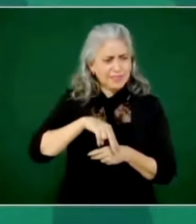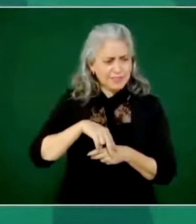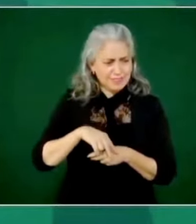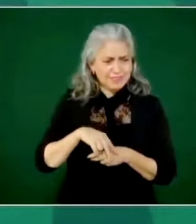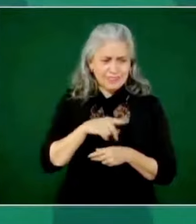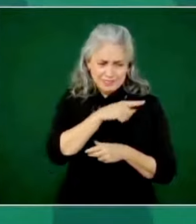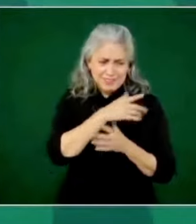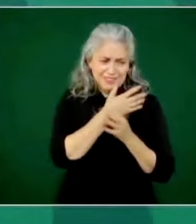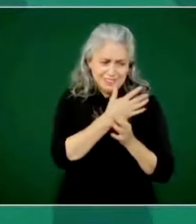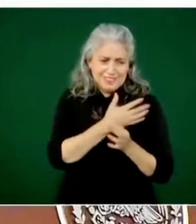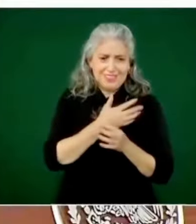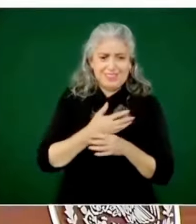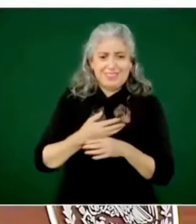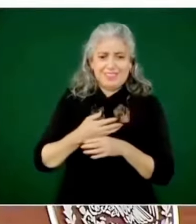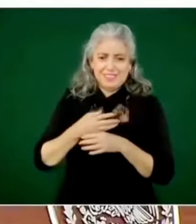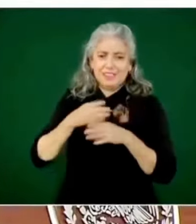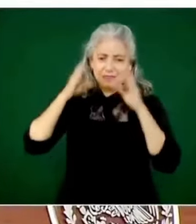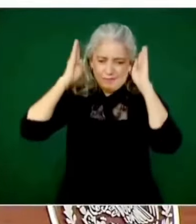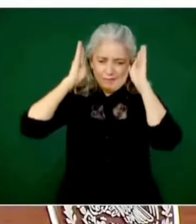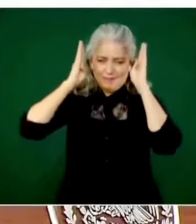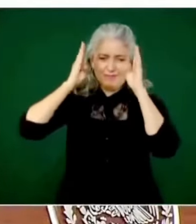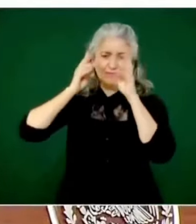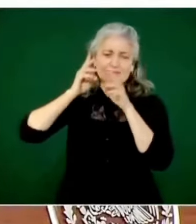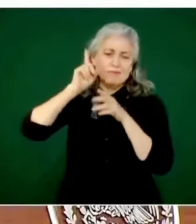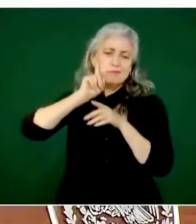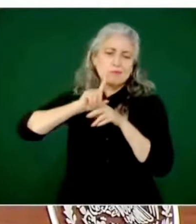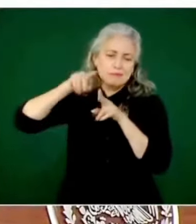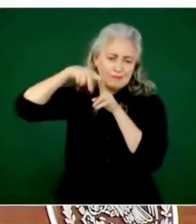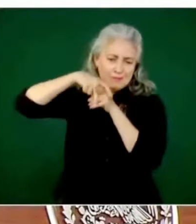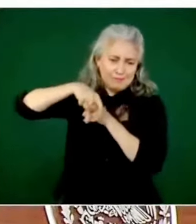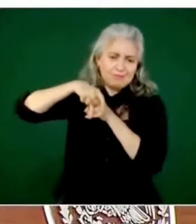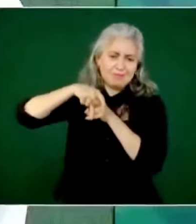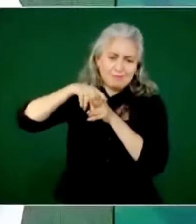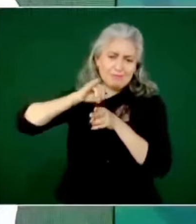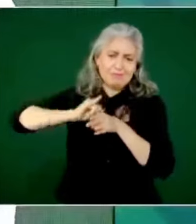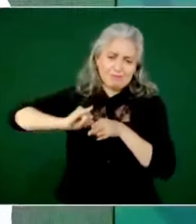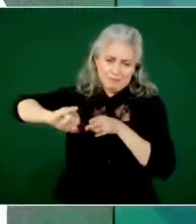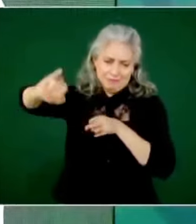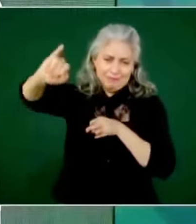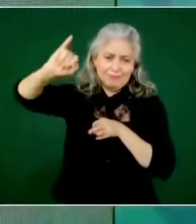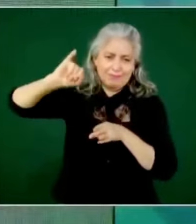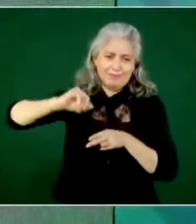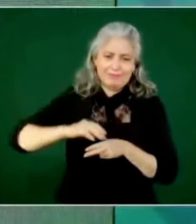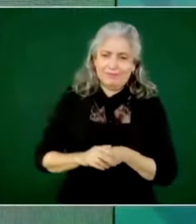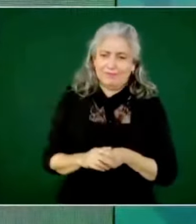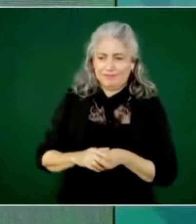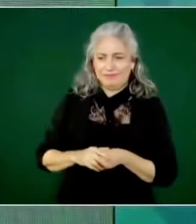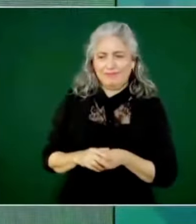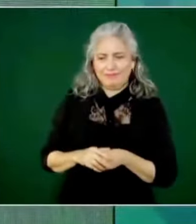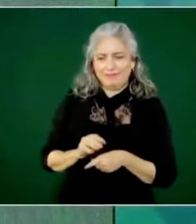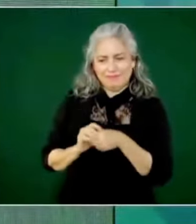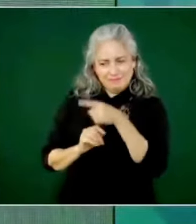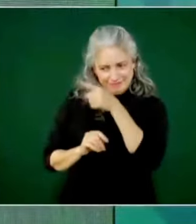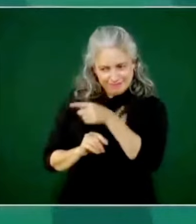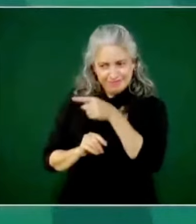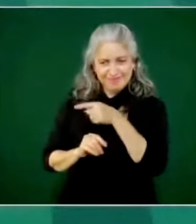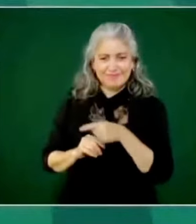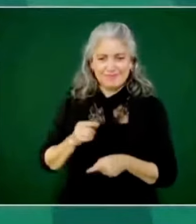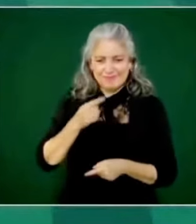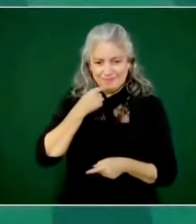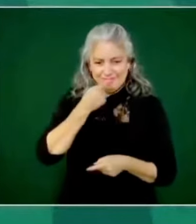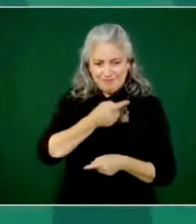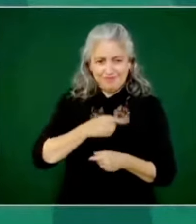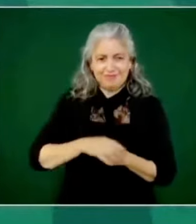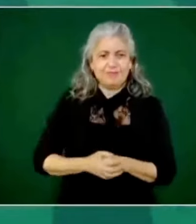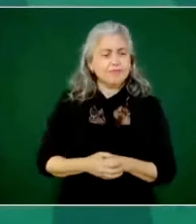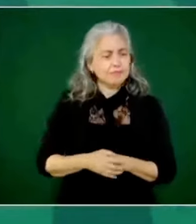Perdón, don Benito, yo no quise, usted no me replique. Así es, las